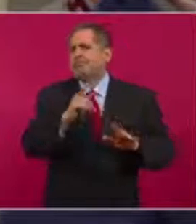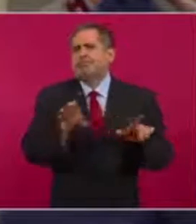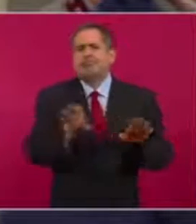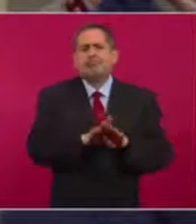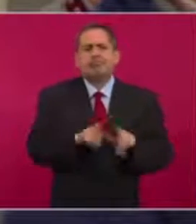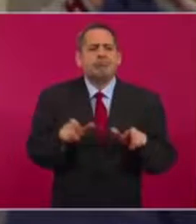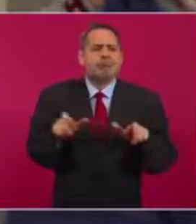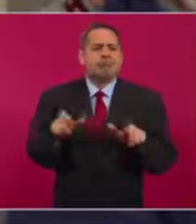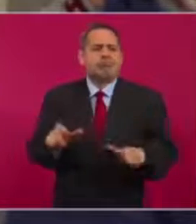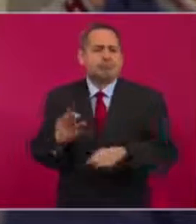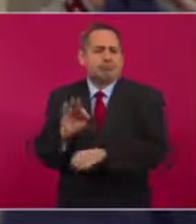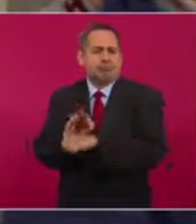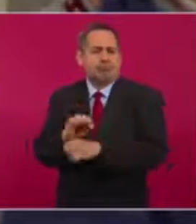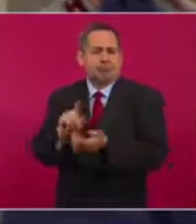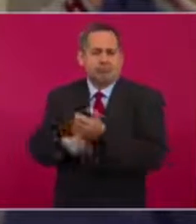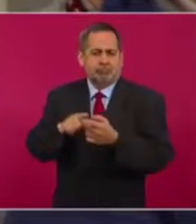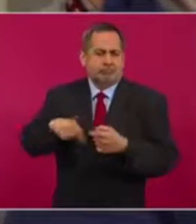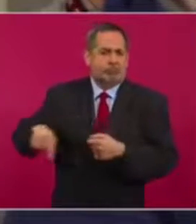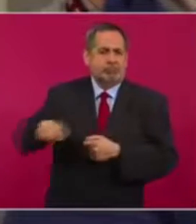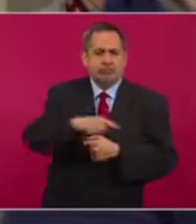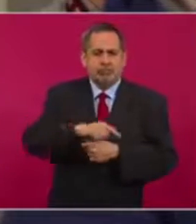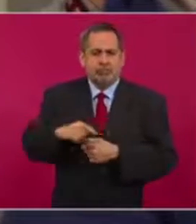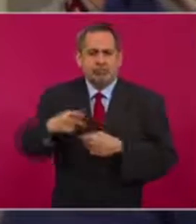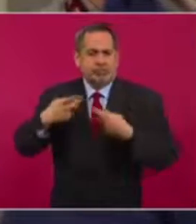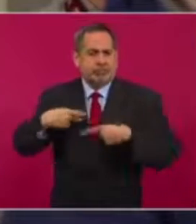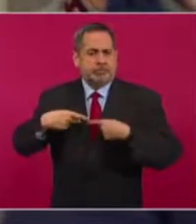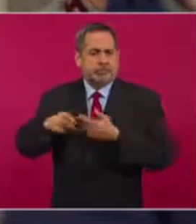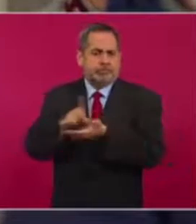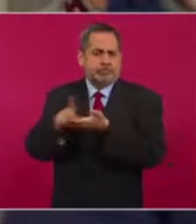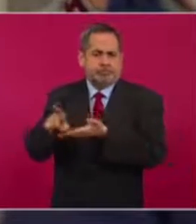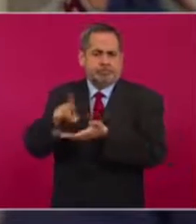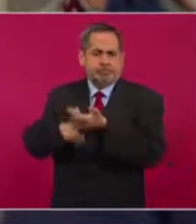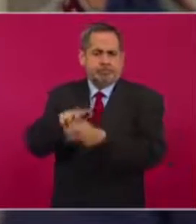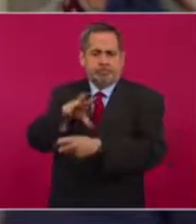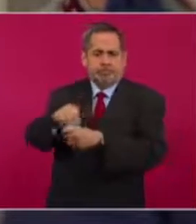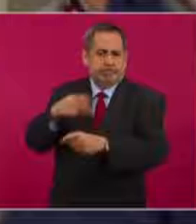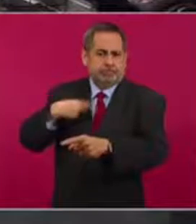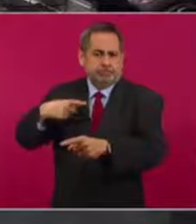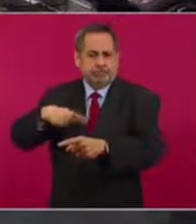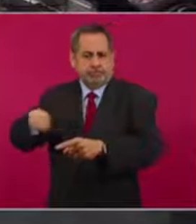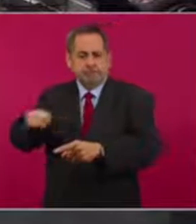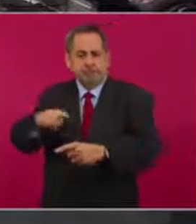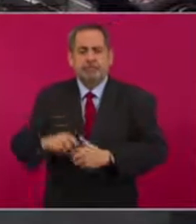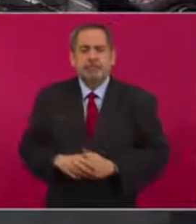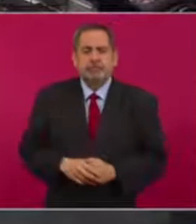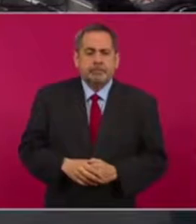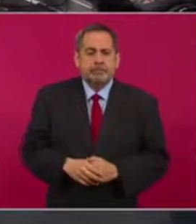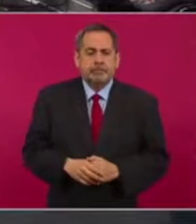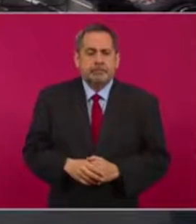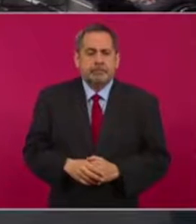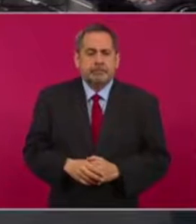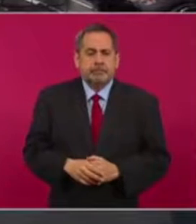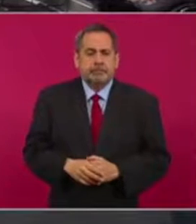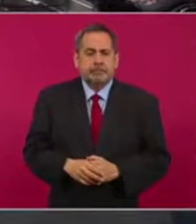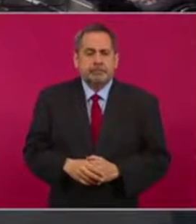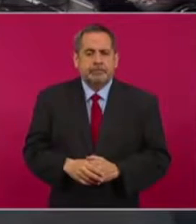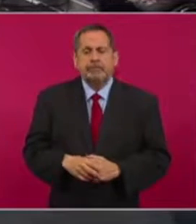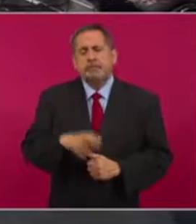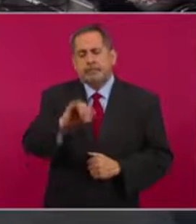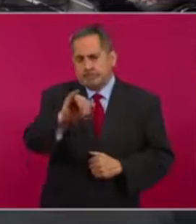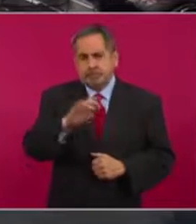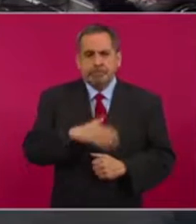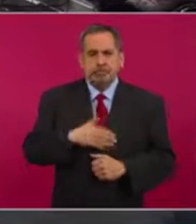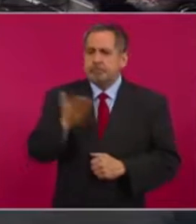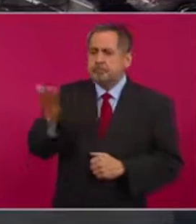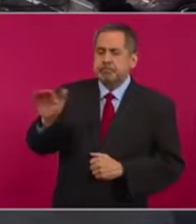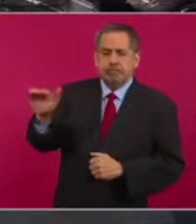insisto, para poder velar por los derechos laborales de los trabajadores. Sí, vamos a pedirle a